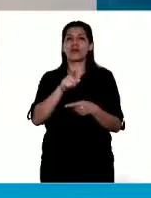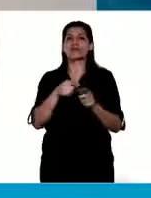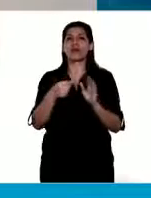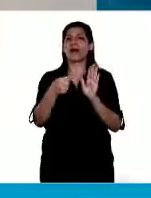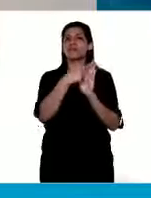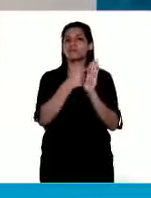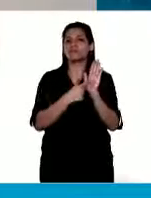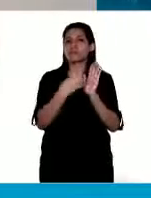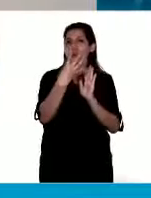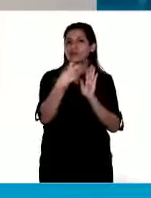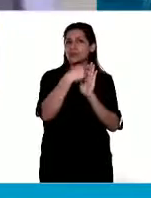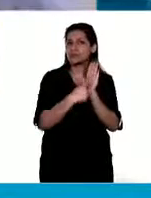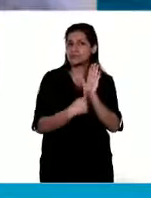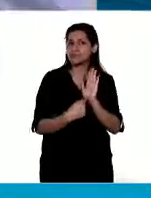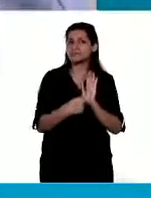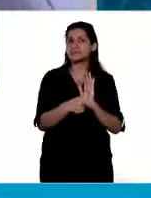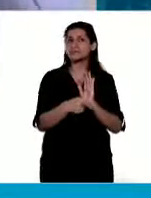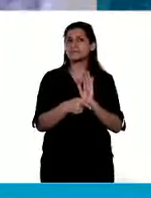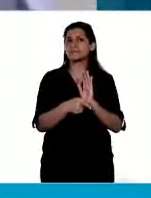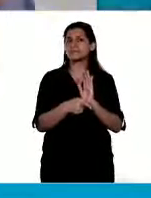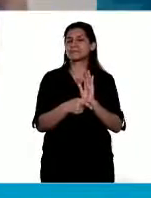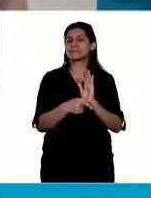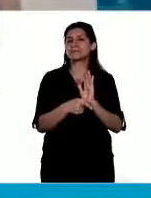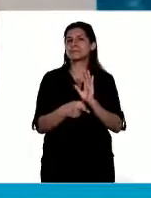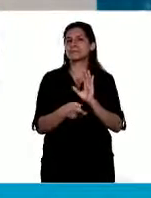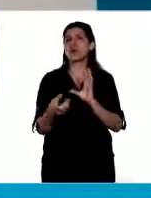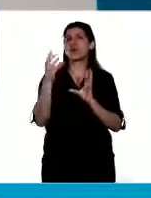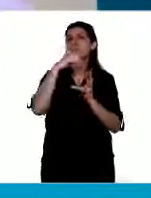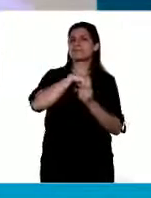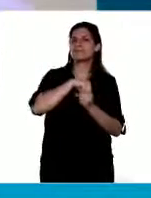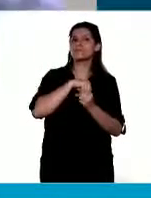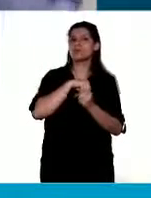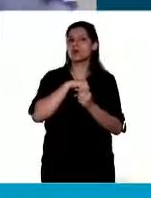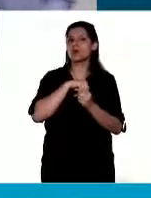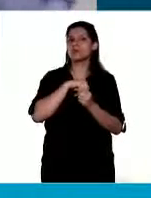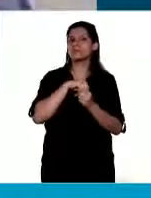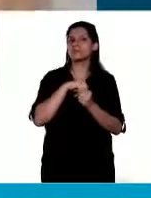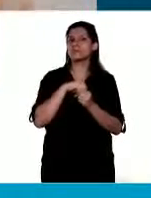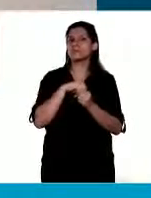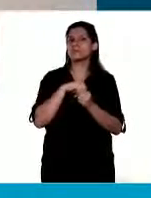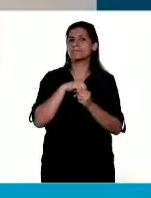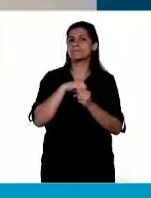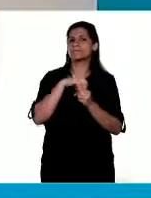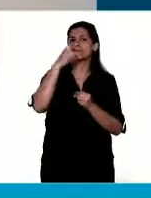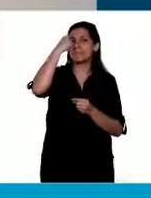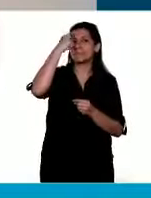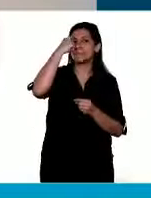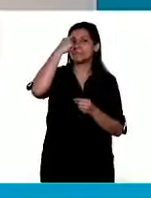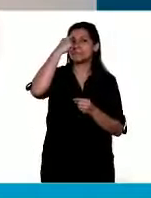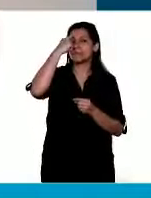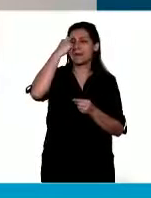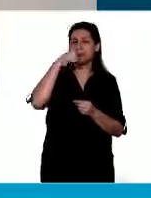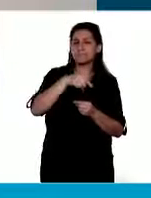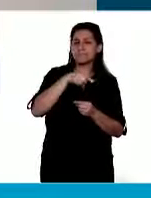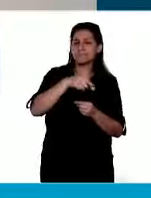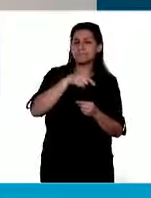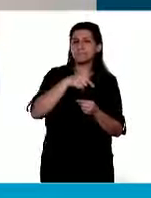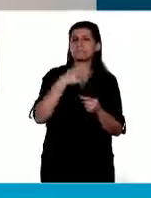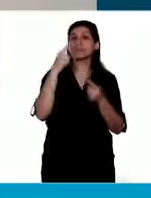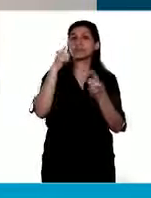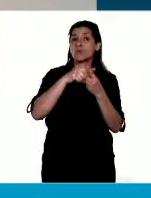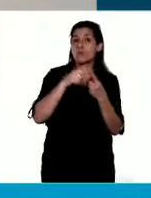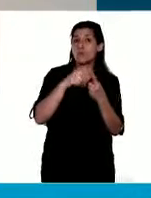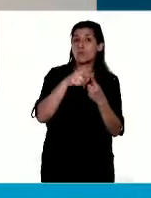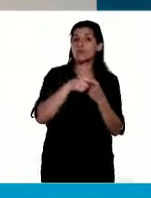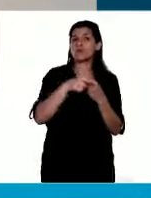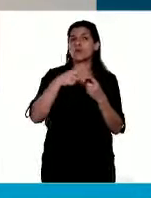que tenía, sobrevolaban 2 cuestiones de sentido común básico. Uno era profundizar las